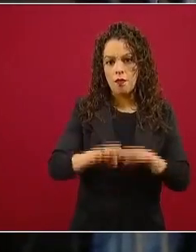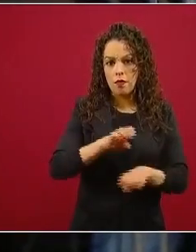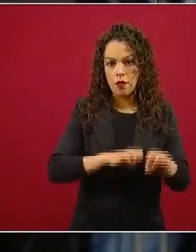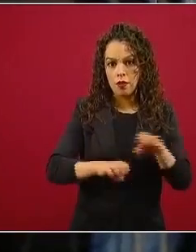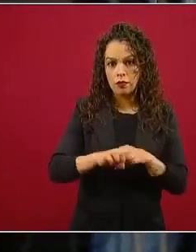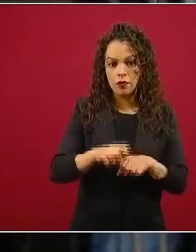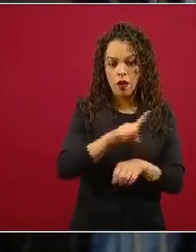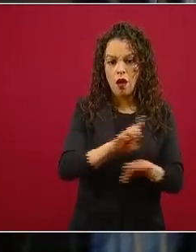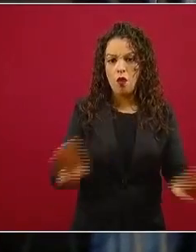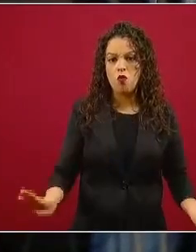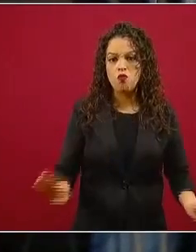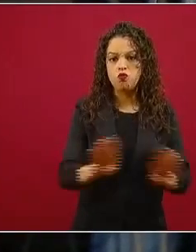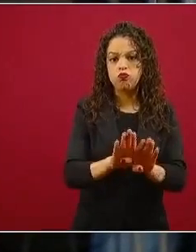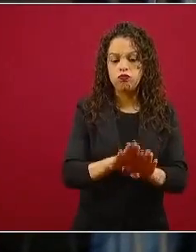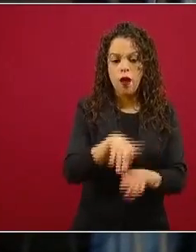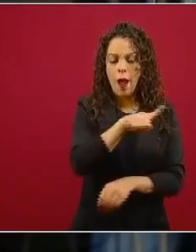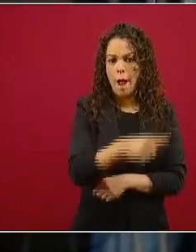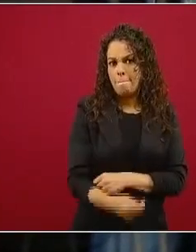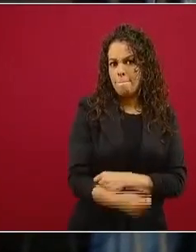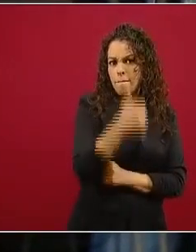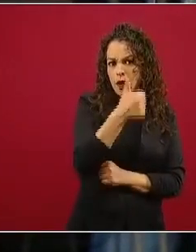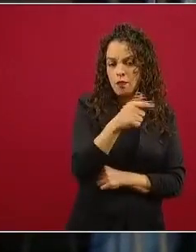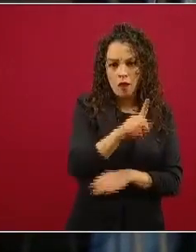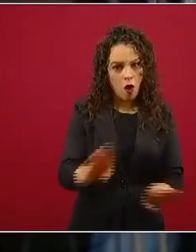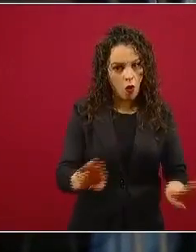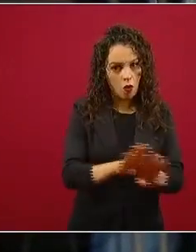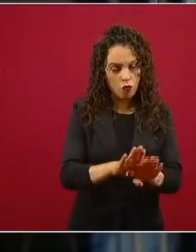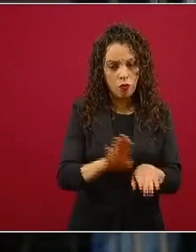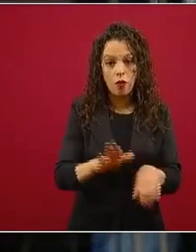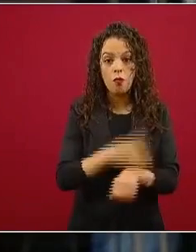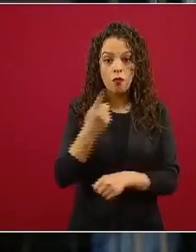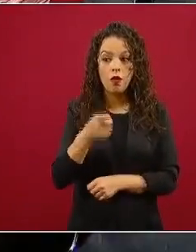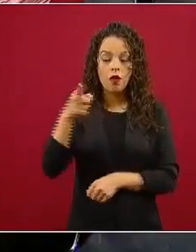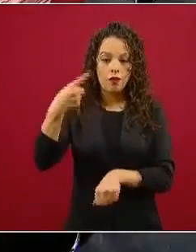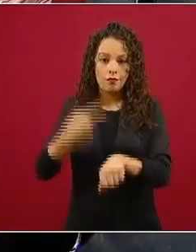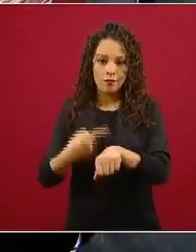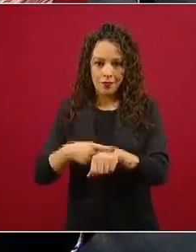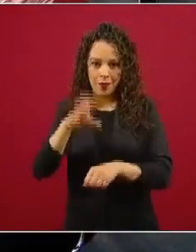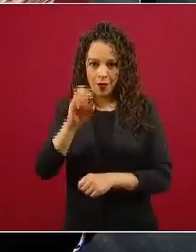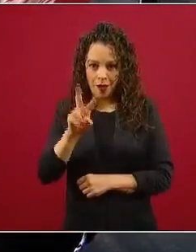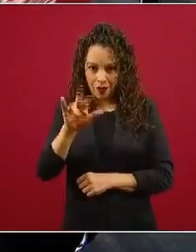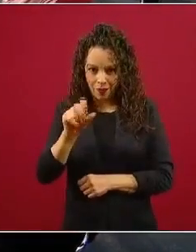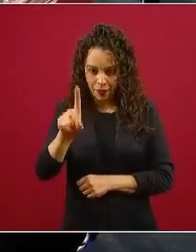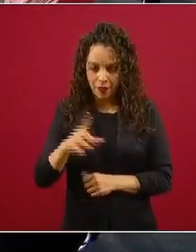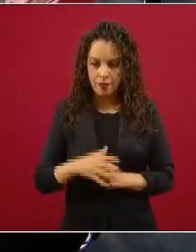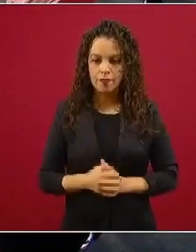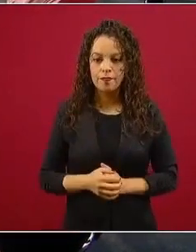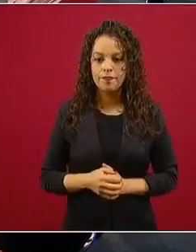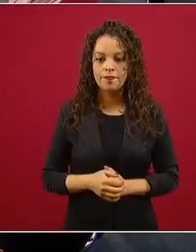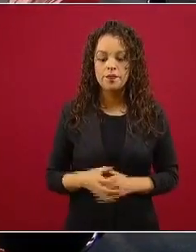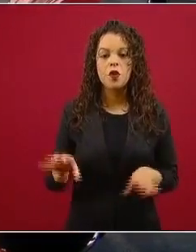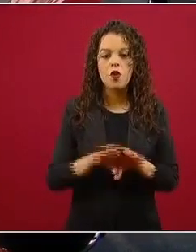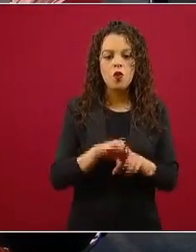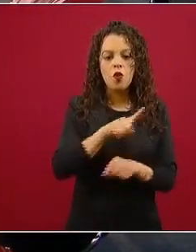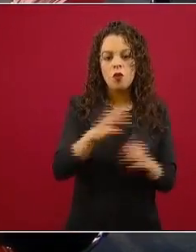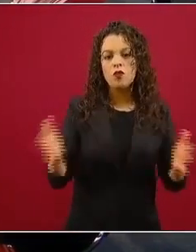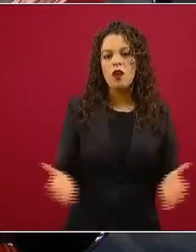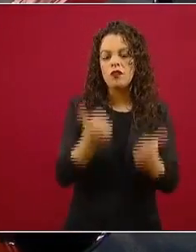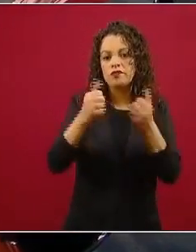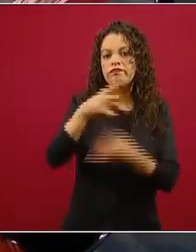COVID y que son los últimos que van a recuperarse. Hace unos días estuvieron aquí afuera, incluso le